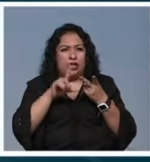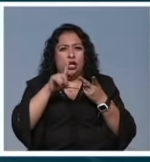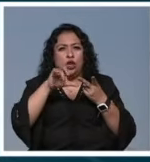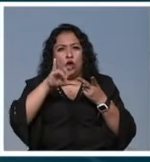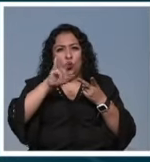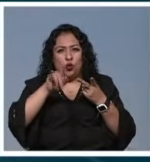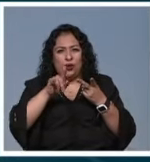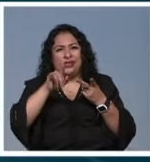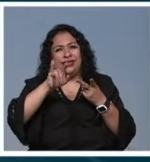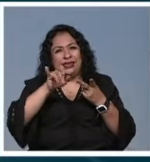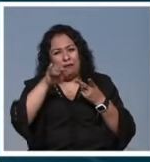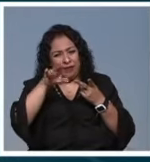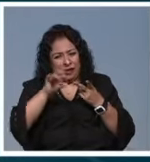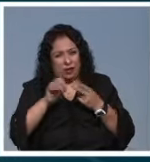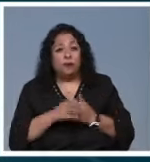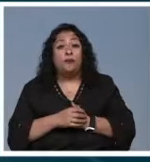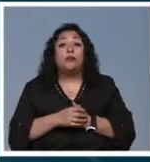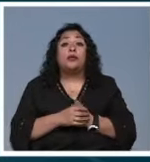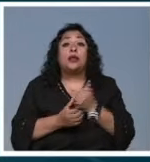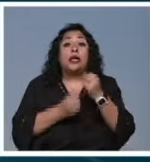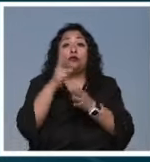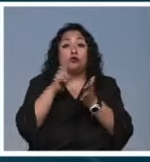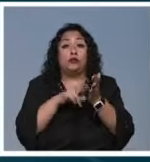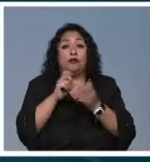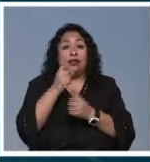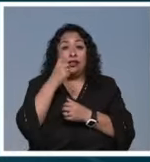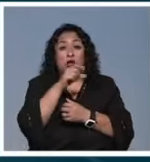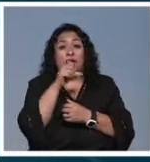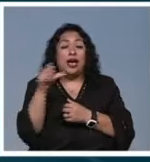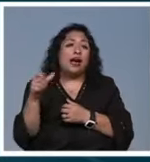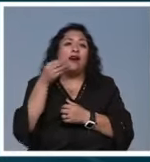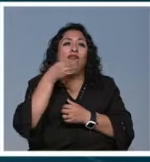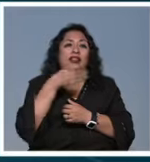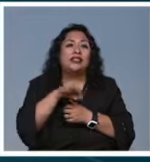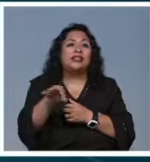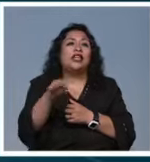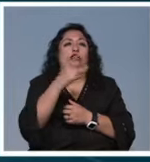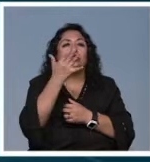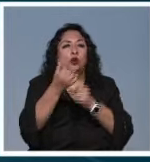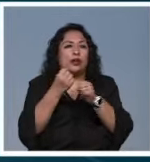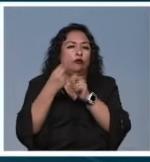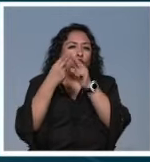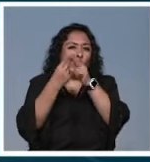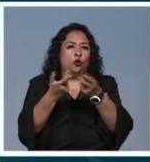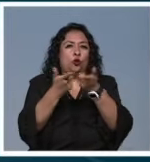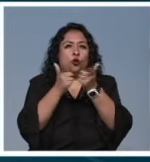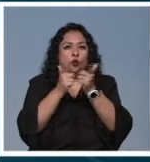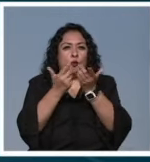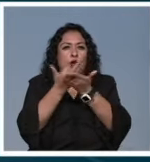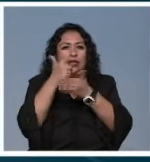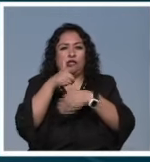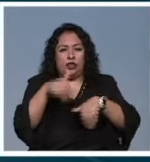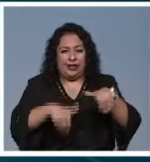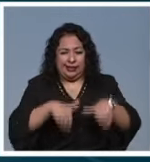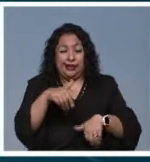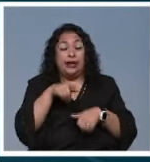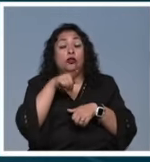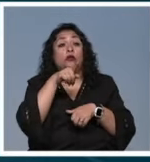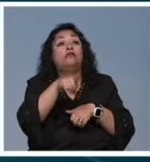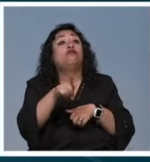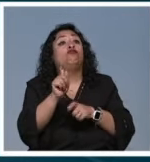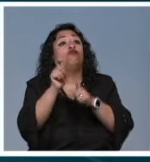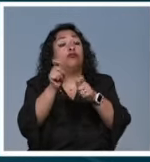Gimeno. En 2022, en el marco de la celebración de los 50 años de la Compañía Nacional de Teatro, se